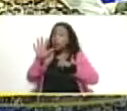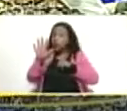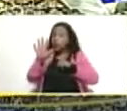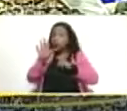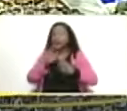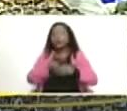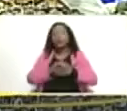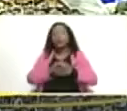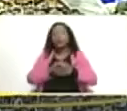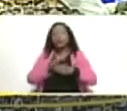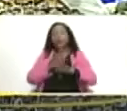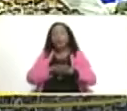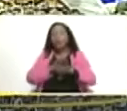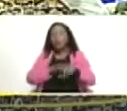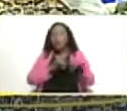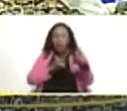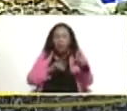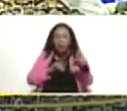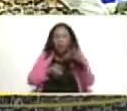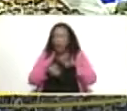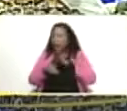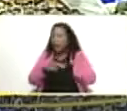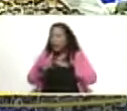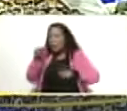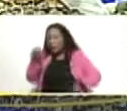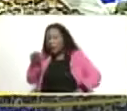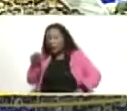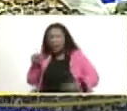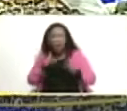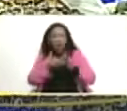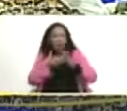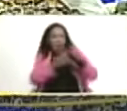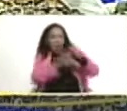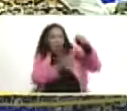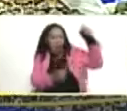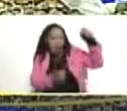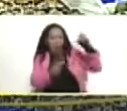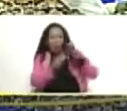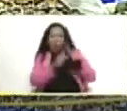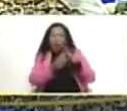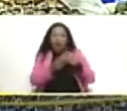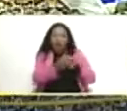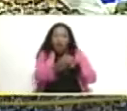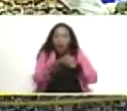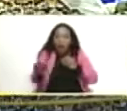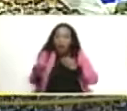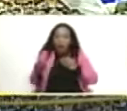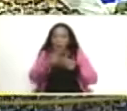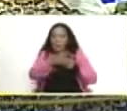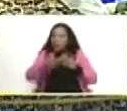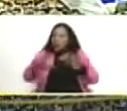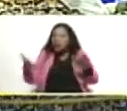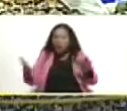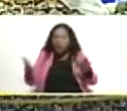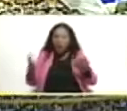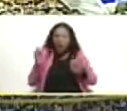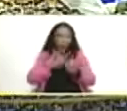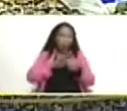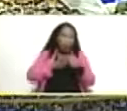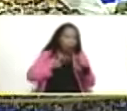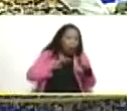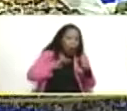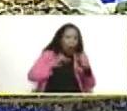1995. ¿Qué pasa con esto? ¿Qué pasa con aquello? ¿Dónde están los afiches? ¿Dónde están los volantes? ¿Dónde está la gente? ¿Dónde está el sonido? ¿Dónde